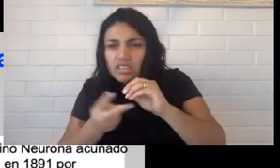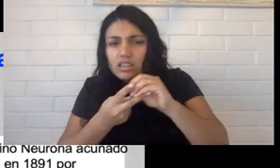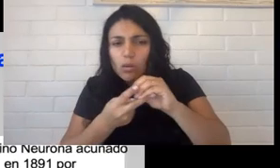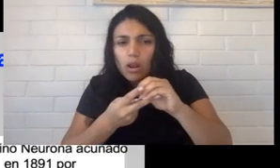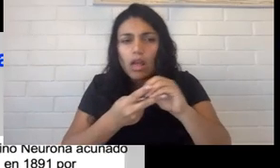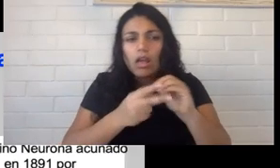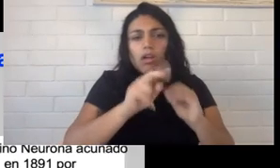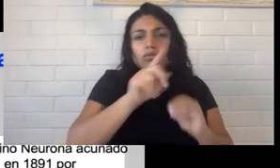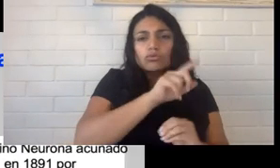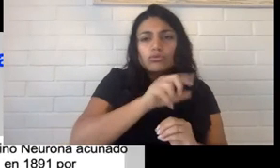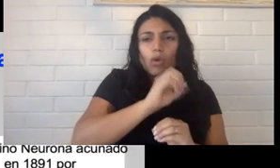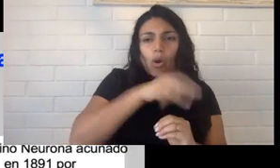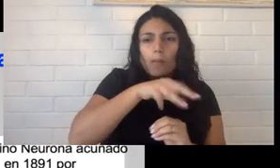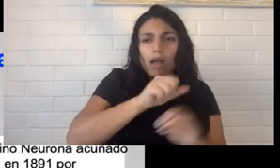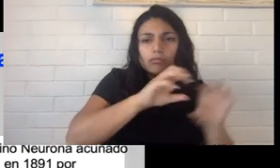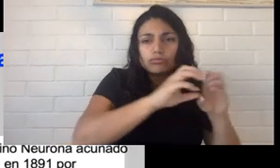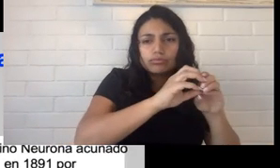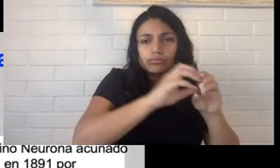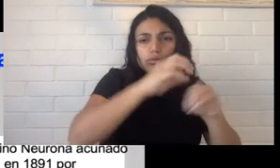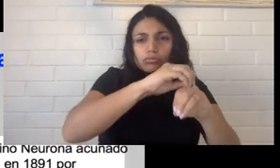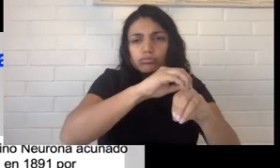para transportarlas hacia